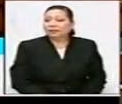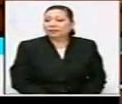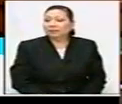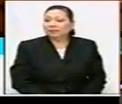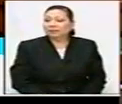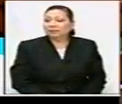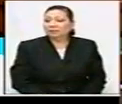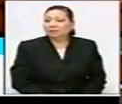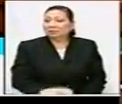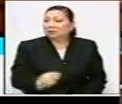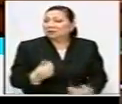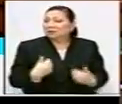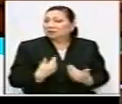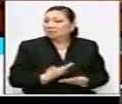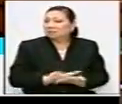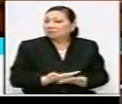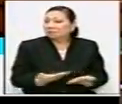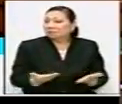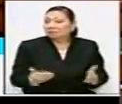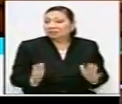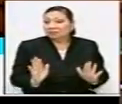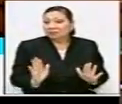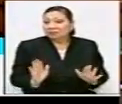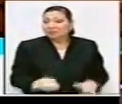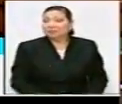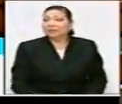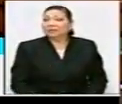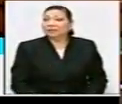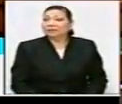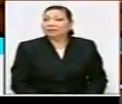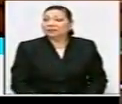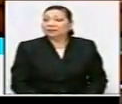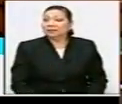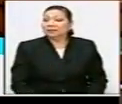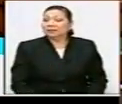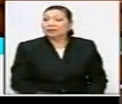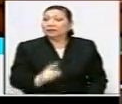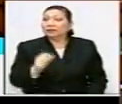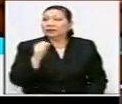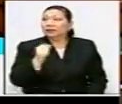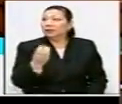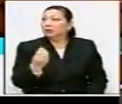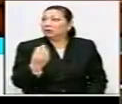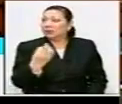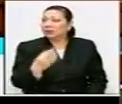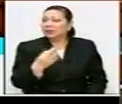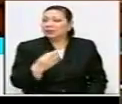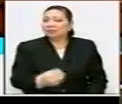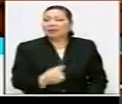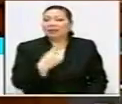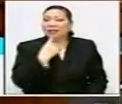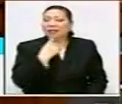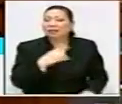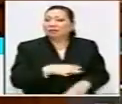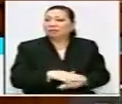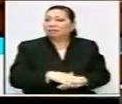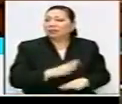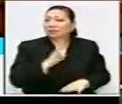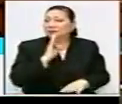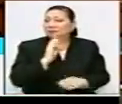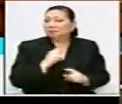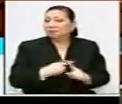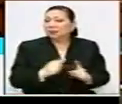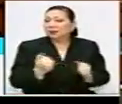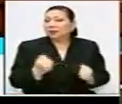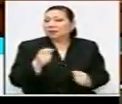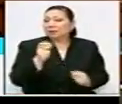Y uno que no tiene nada que ver, ojalá que el señor Lino Costa le damos... el derecho que él, como siempre, se excusa y se trata de excusar bien, pero una cosa